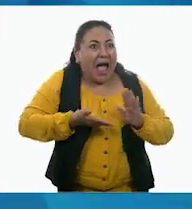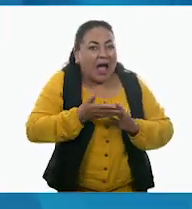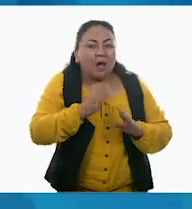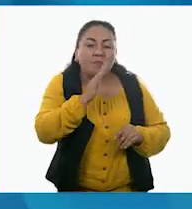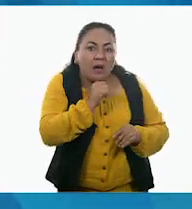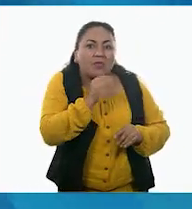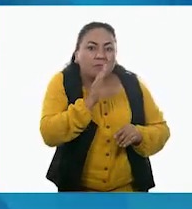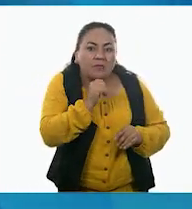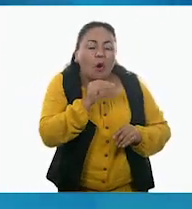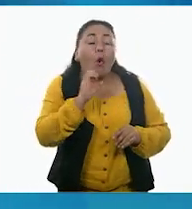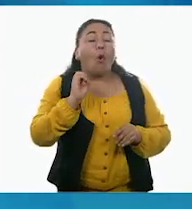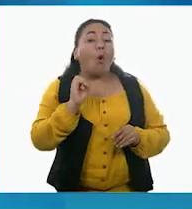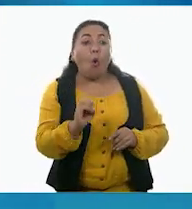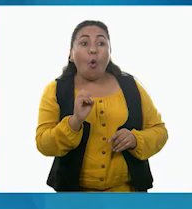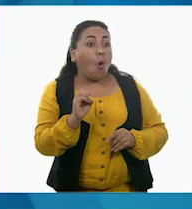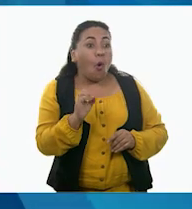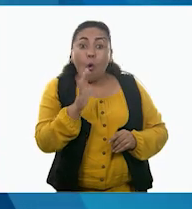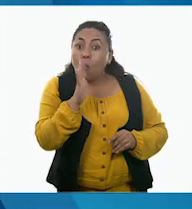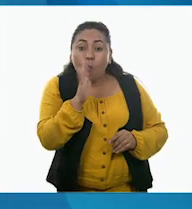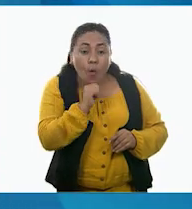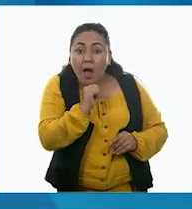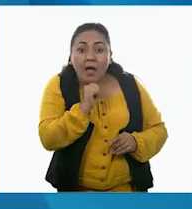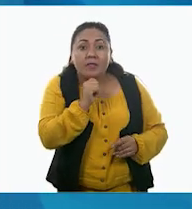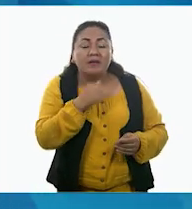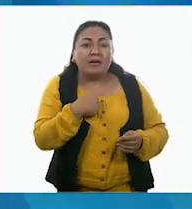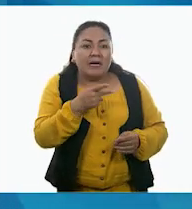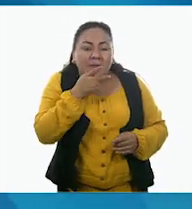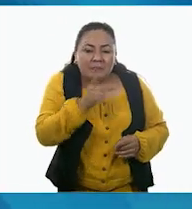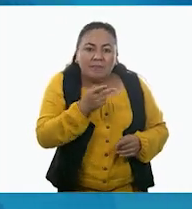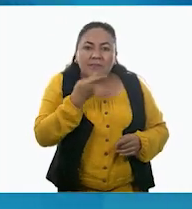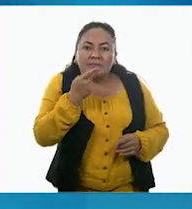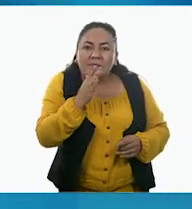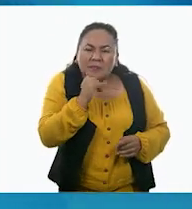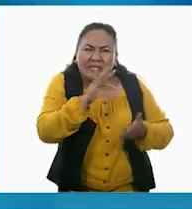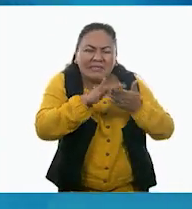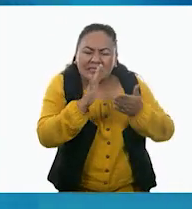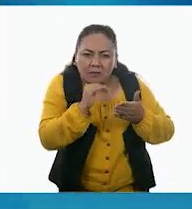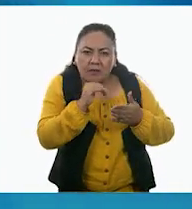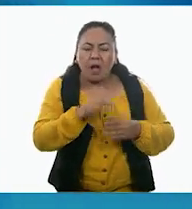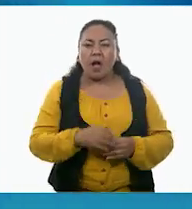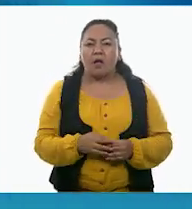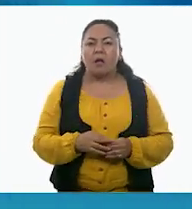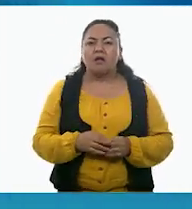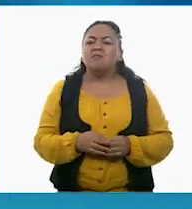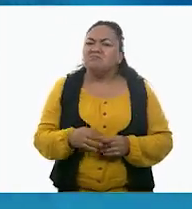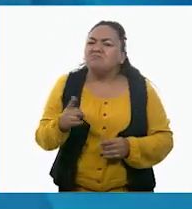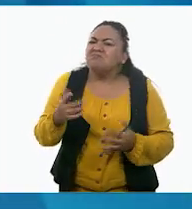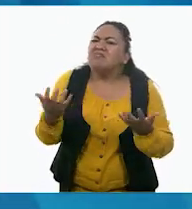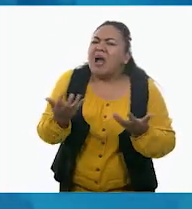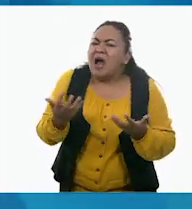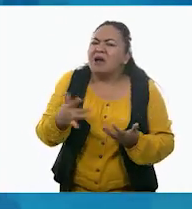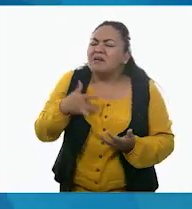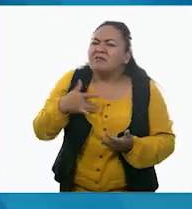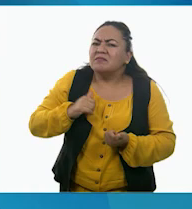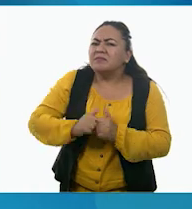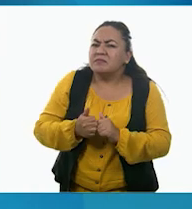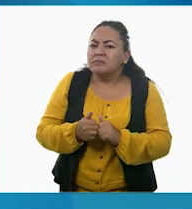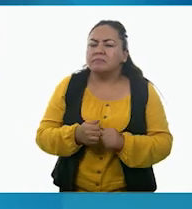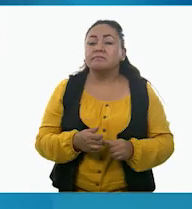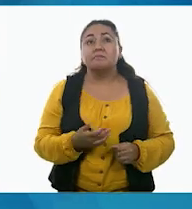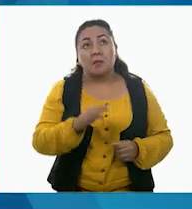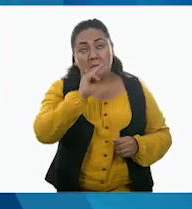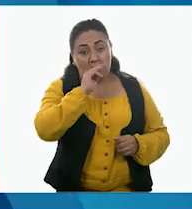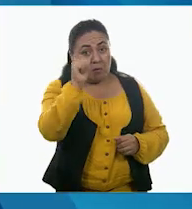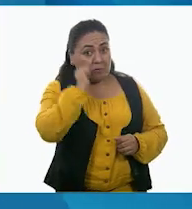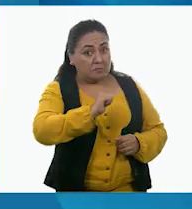¡No so queman a ni hueli ni casi se caquisli queman y tlespotica! ¿Quién? ¿Quién te chigua quema yuki ti machilía? ¿Cuál y no natsi no